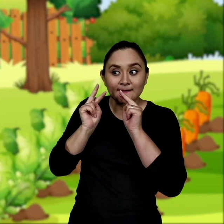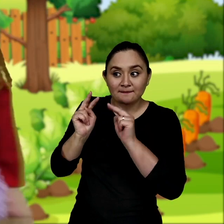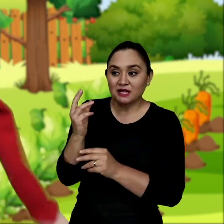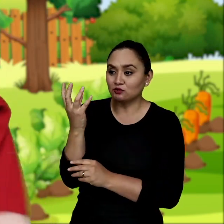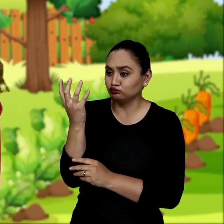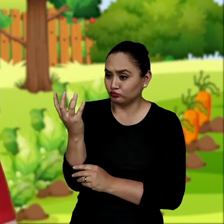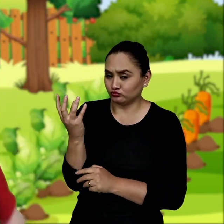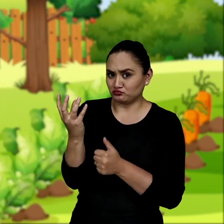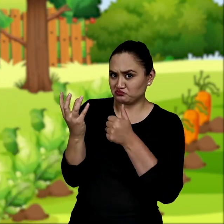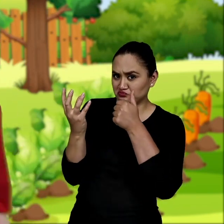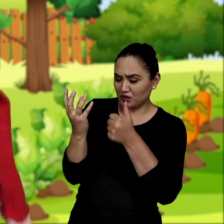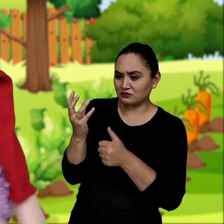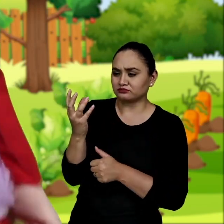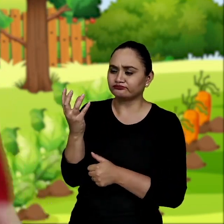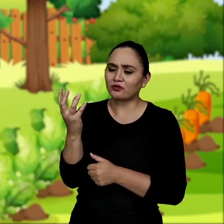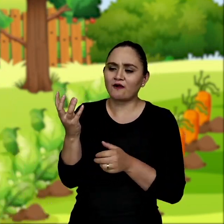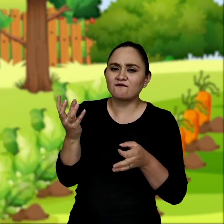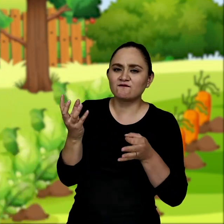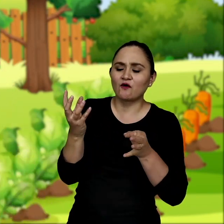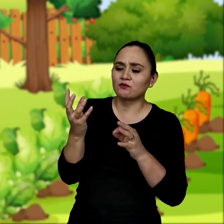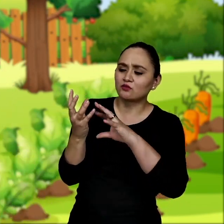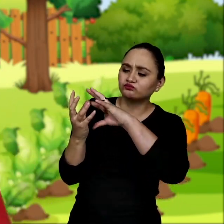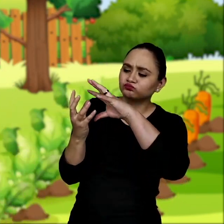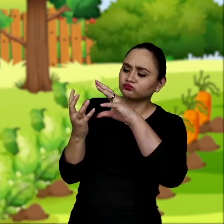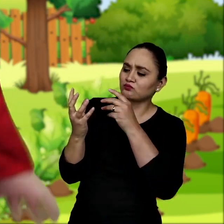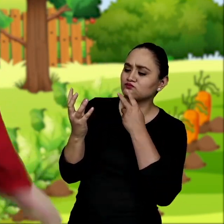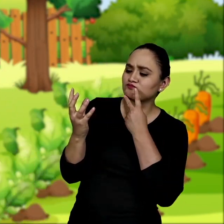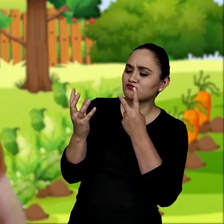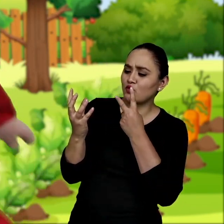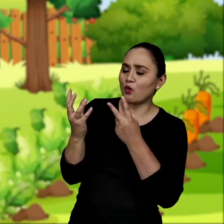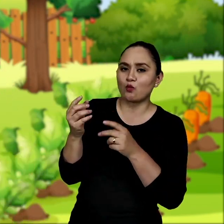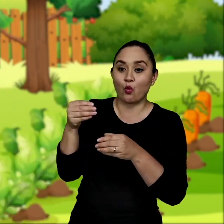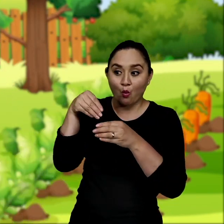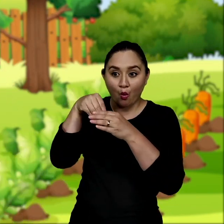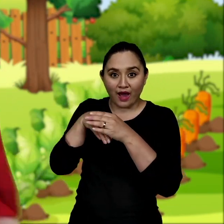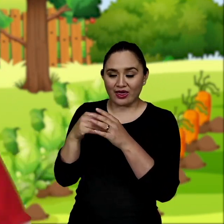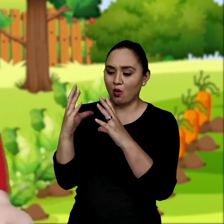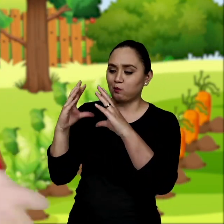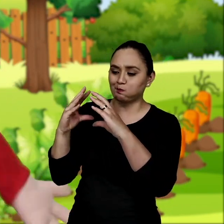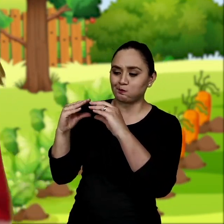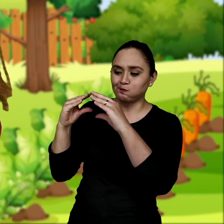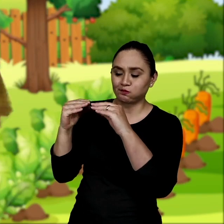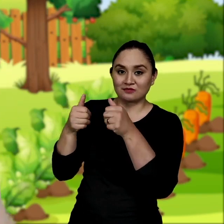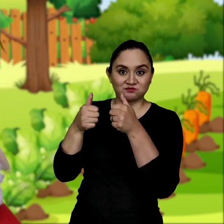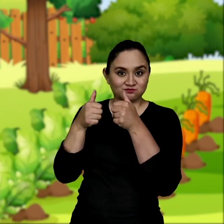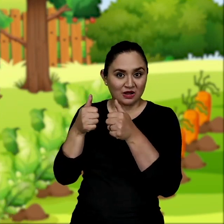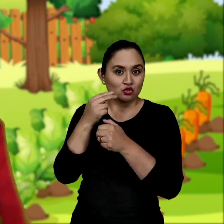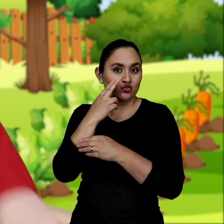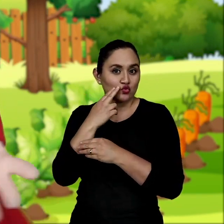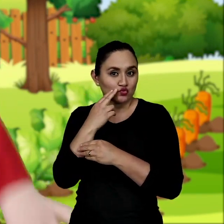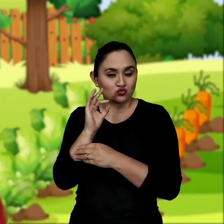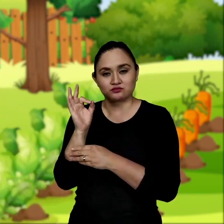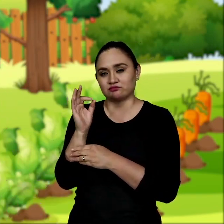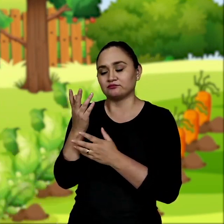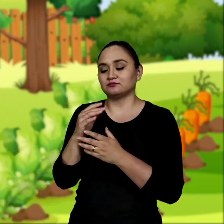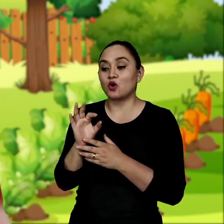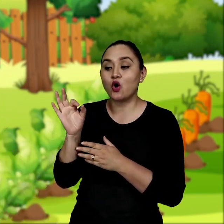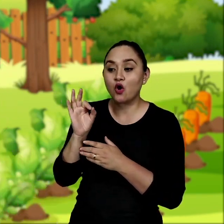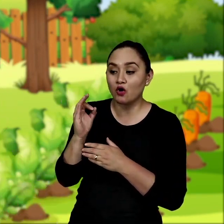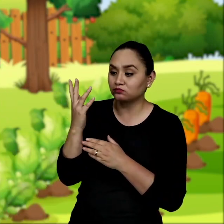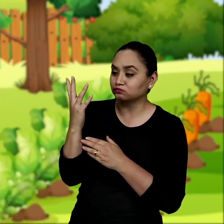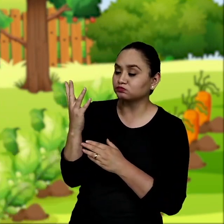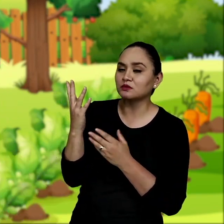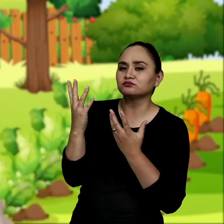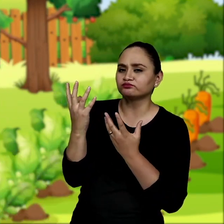su pulpa está madura y hay que mirar el color de la cáscara del fruto. O sea, en pocas, hay que esperar que